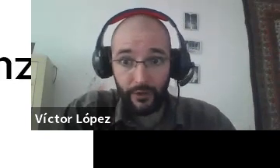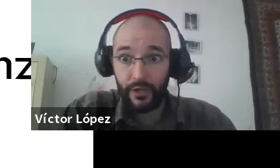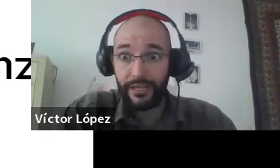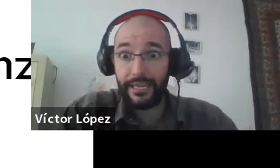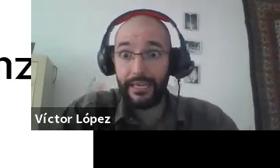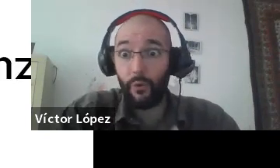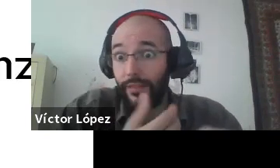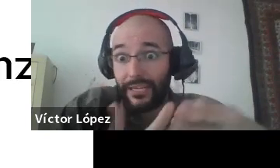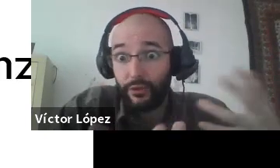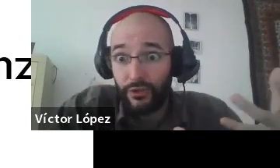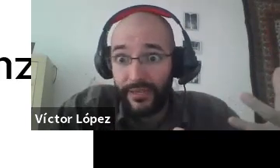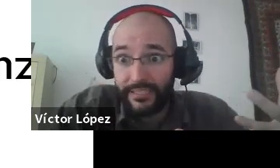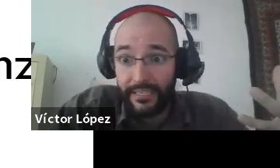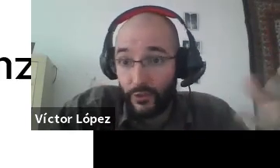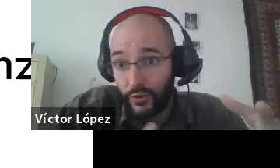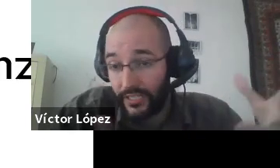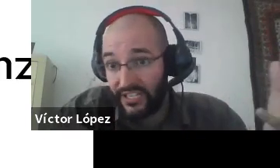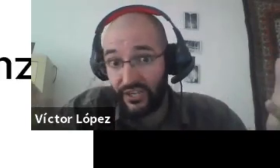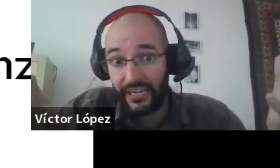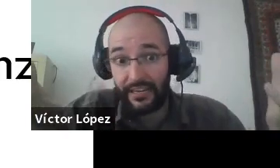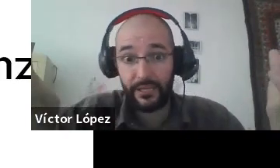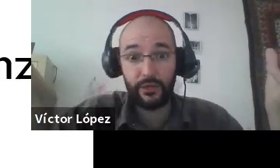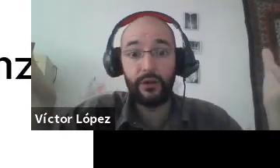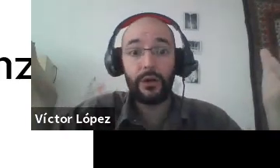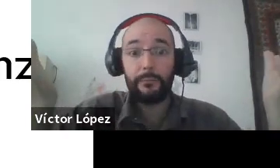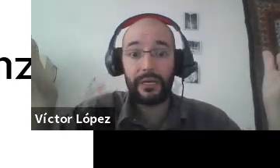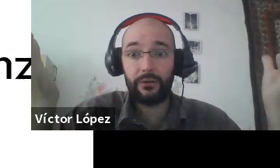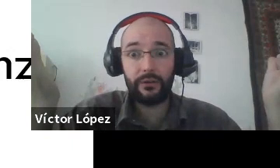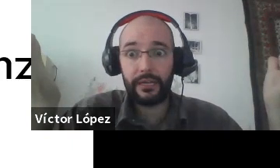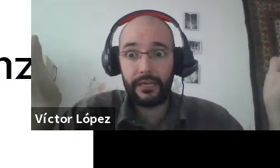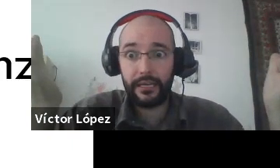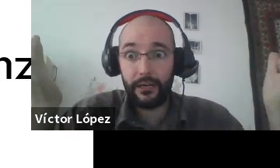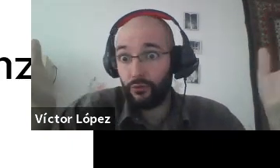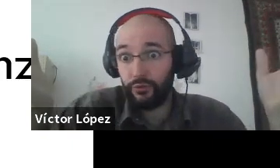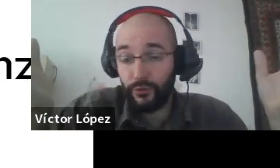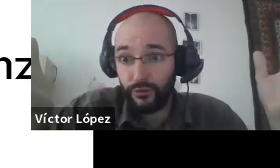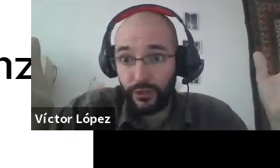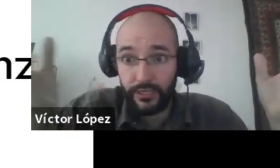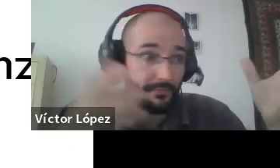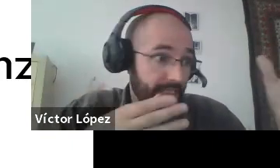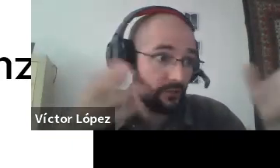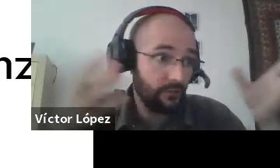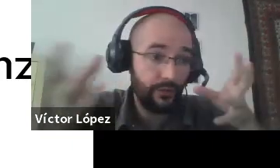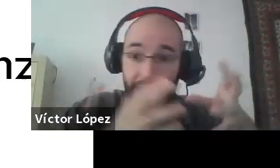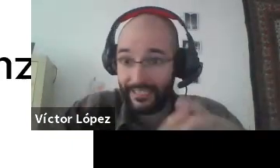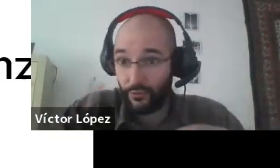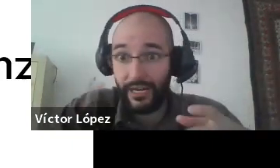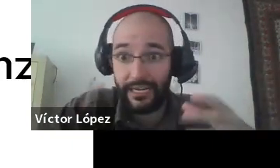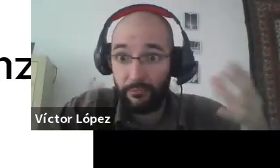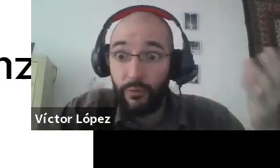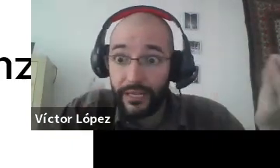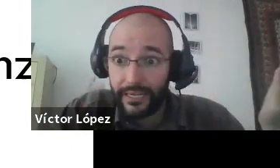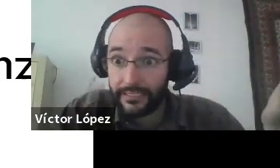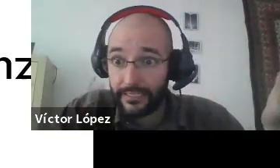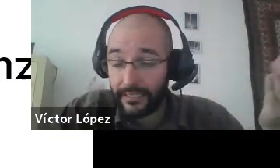ejemplo, una de las controversias, no sé si en Chile ha habido, pero los últimos meses, cuando en las